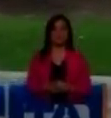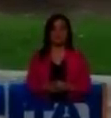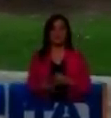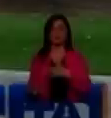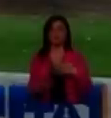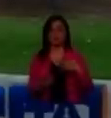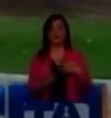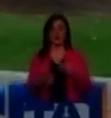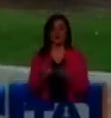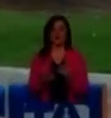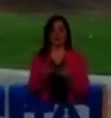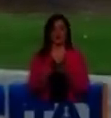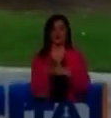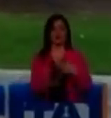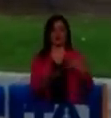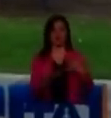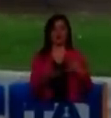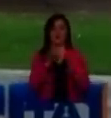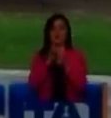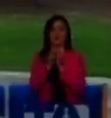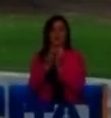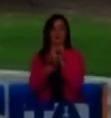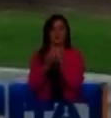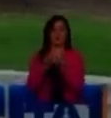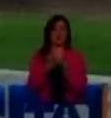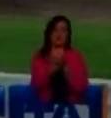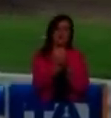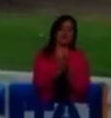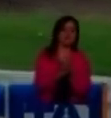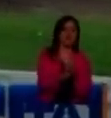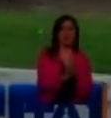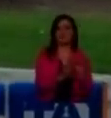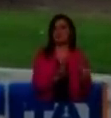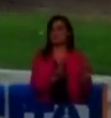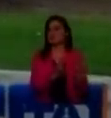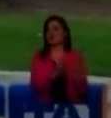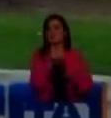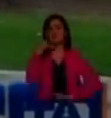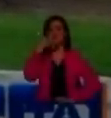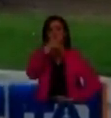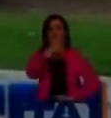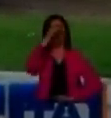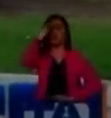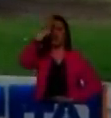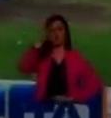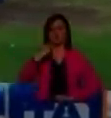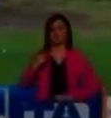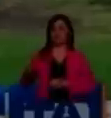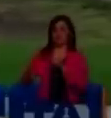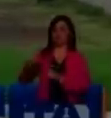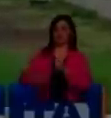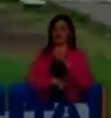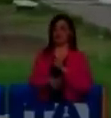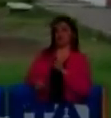de hacer fogatas, pero por la denuncia de los pocos moradores que se acercan a denunciar o llaman al UPC, nosotros mandamos inmediatamente una